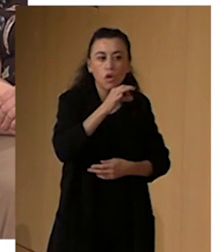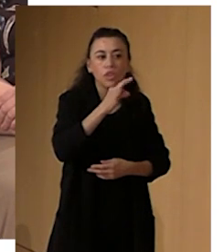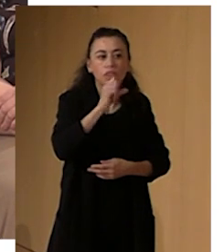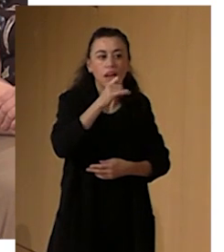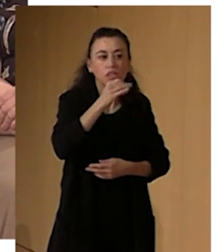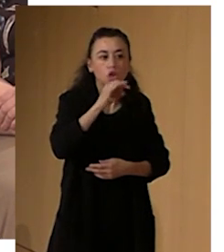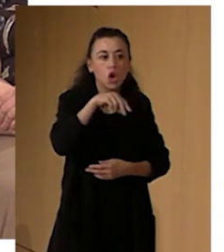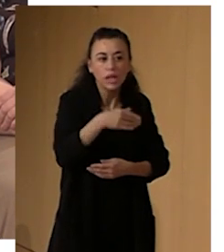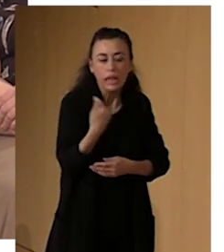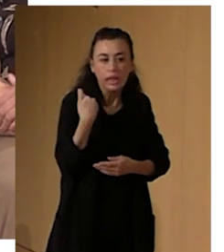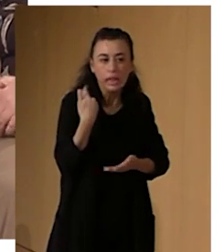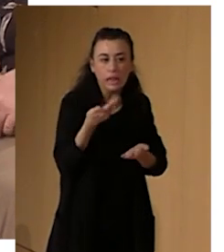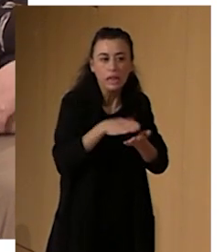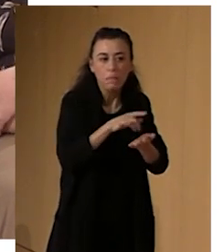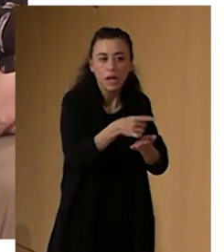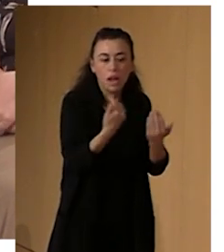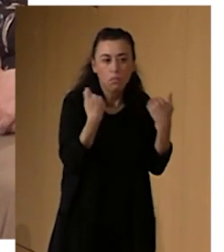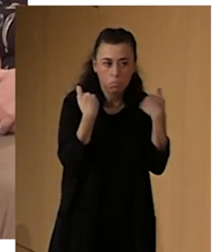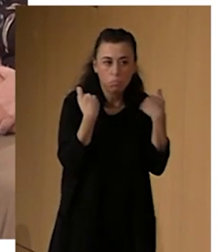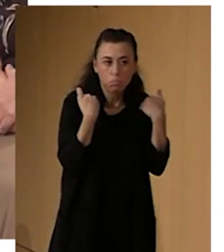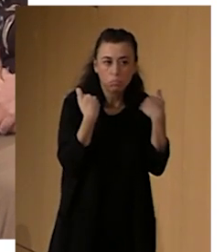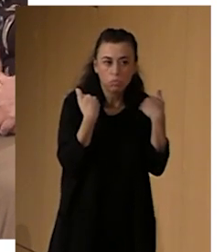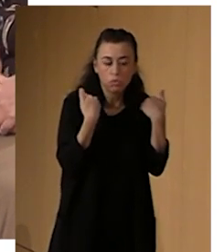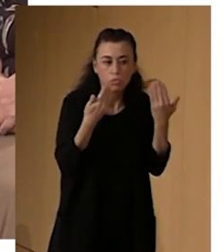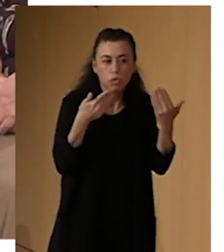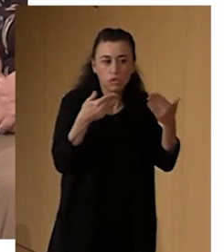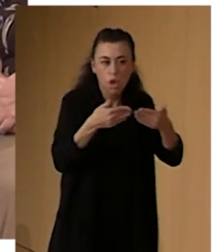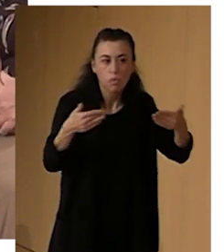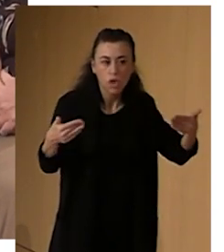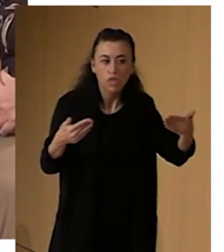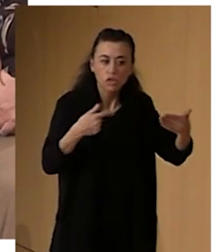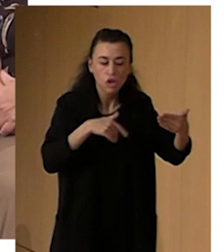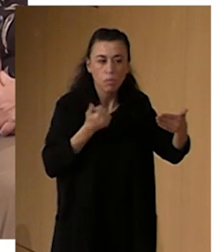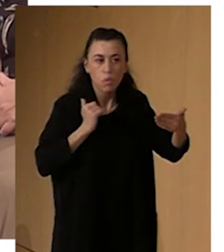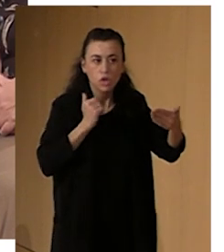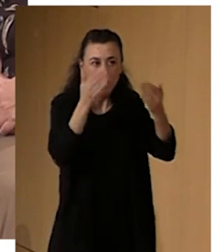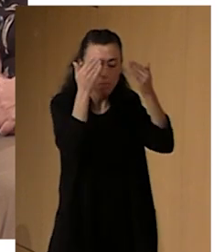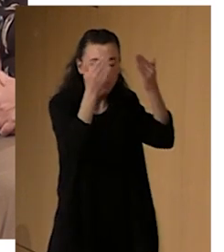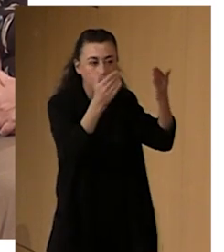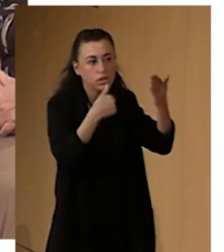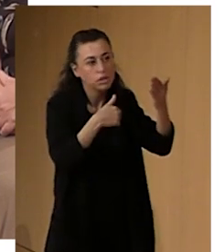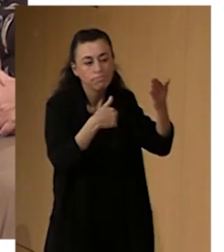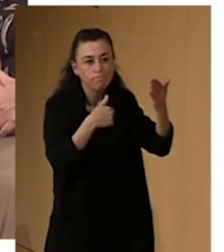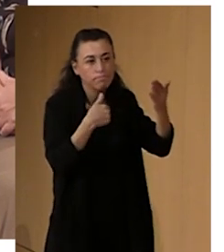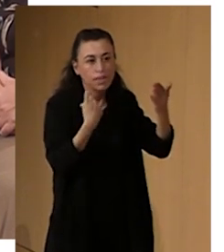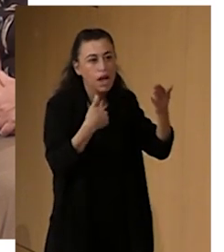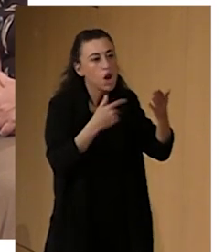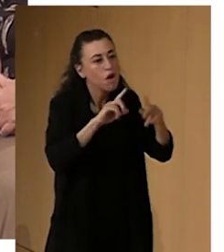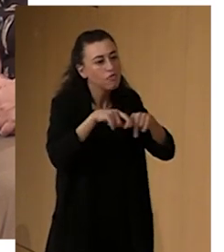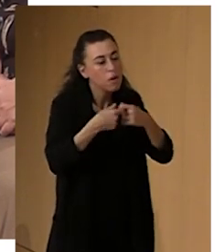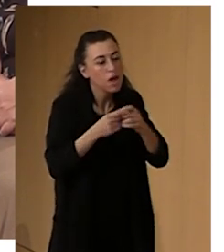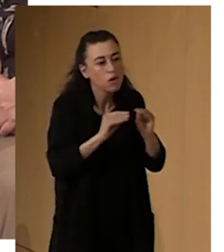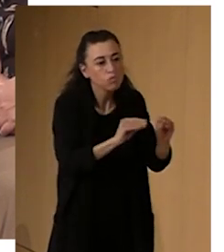fallecido recientemente y bueno que aprovecho para homenajear y y mandar un un saludo muy cariñoso a toda